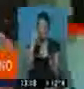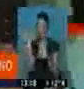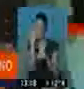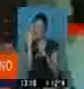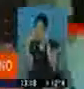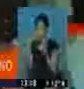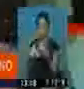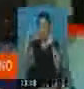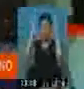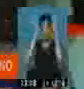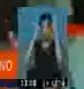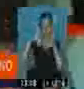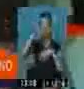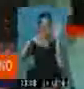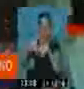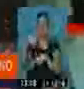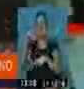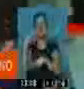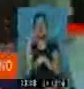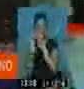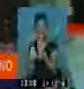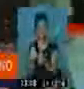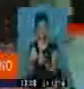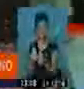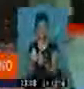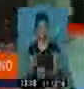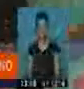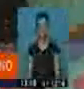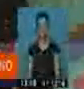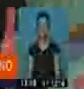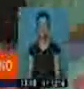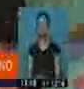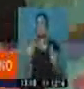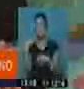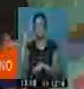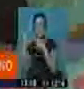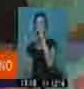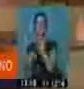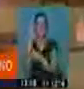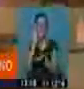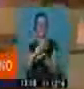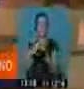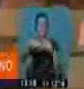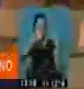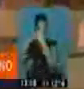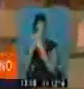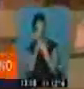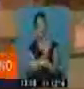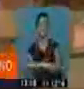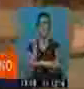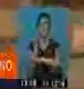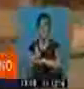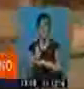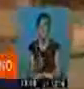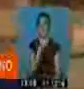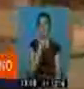y para que hacer esa nueva ronda de validación en el Congreso de los Diputados. Claro. Tener a un país en vilo durante un